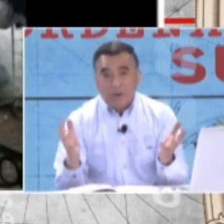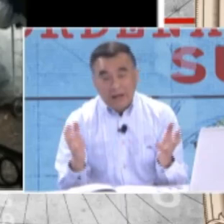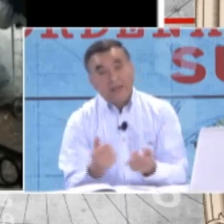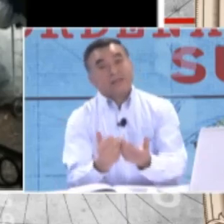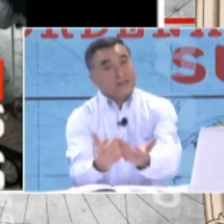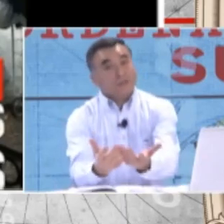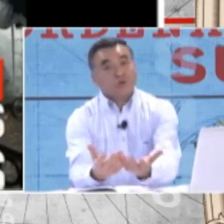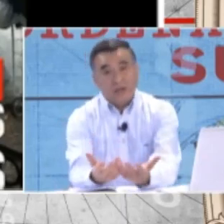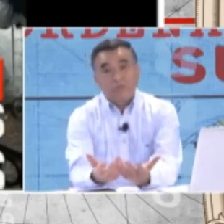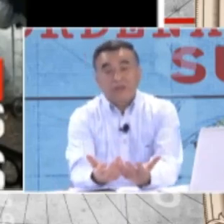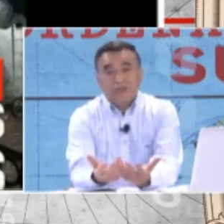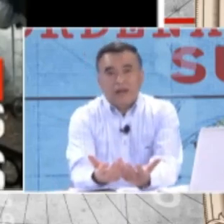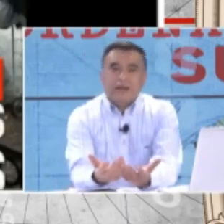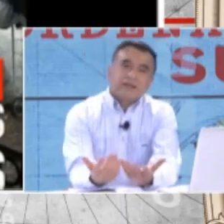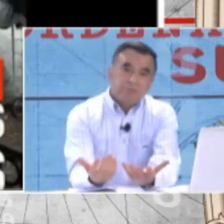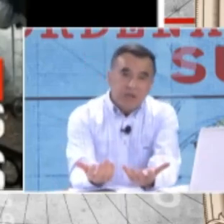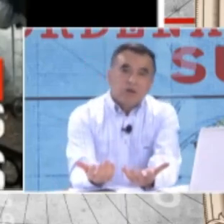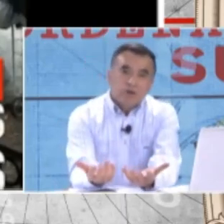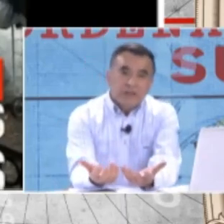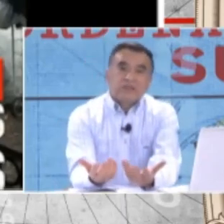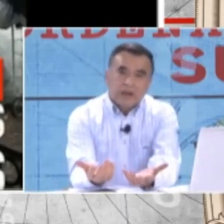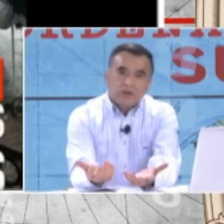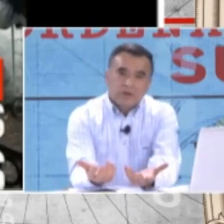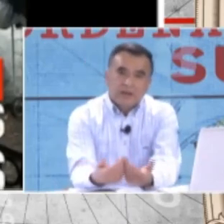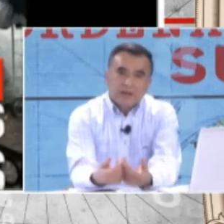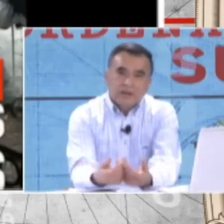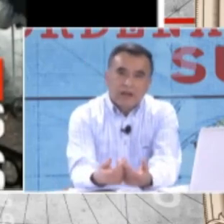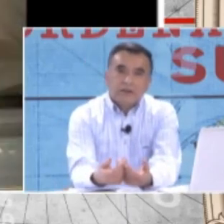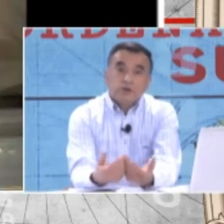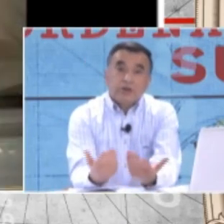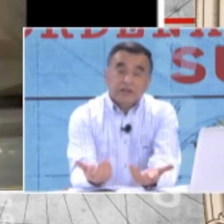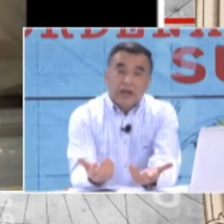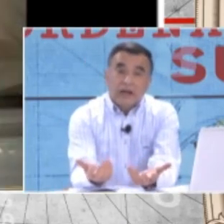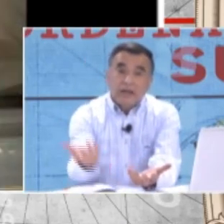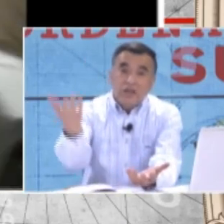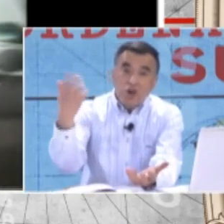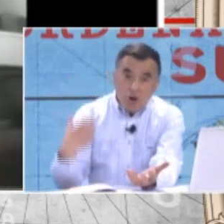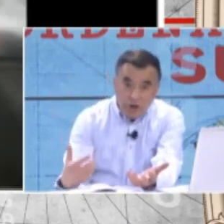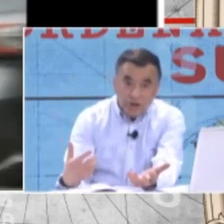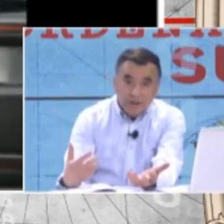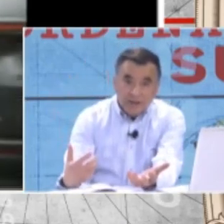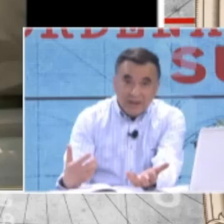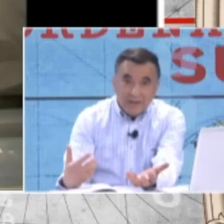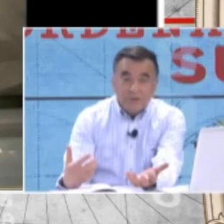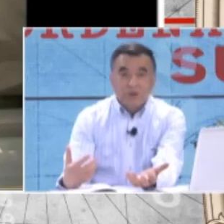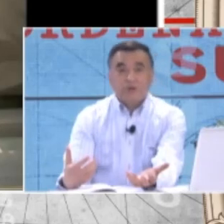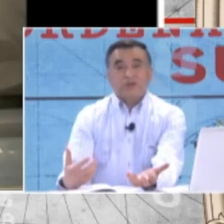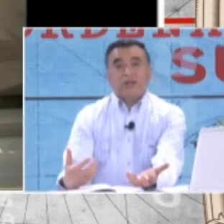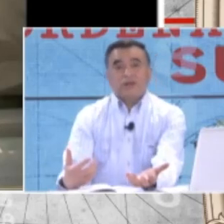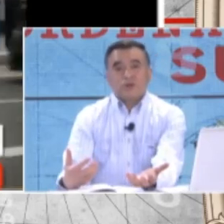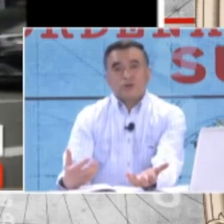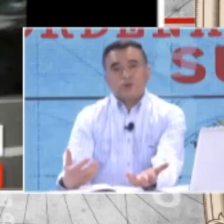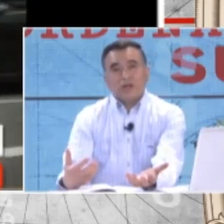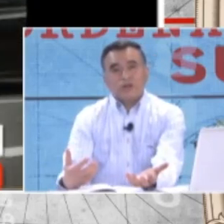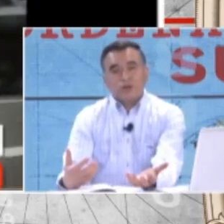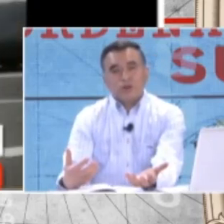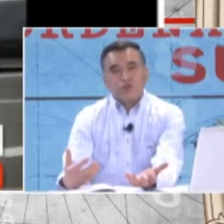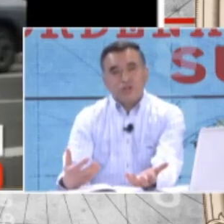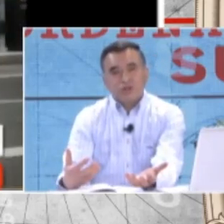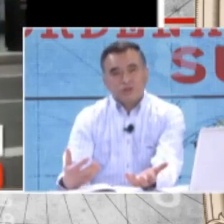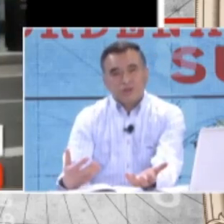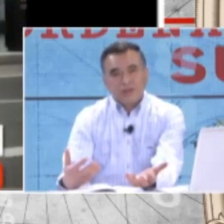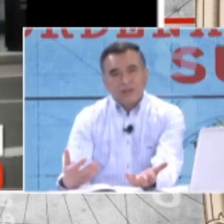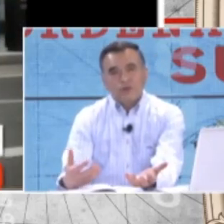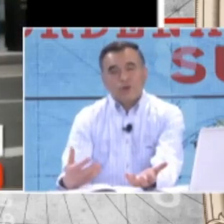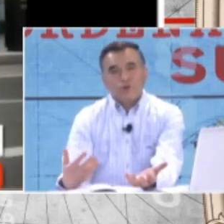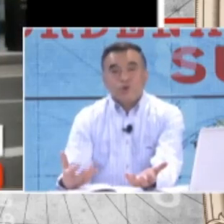a escala global, tenemos que inventar el enemigo interno, que es el terrorista. Y hoy, el enemigo interno resulta que son los